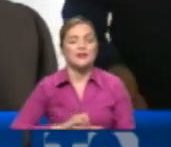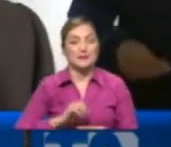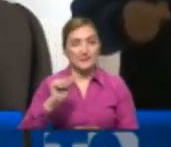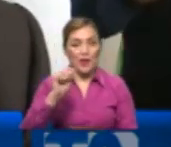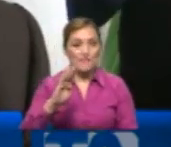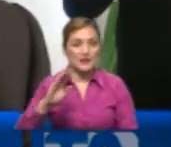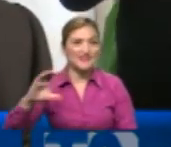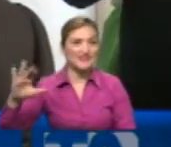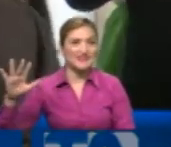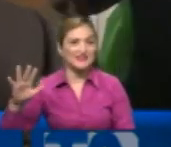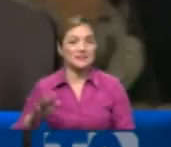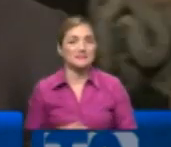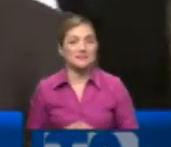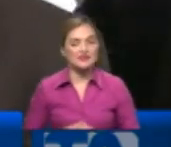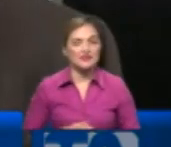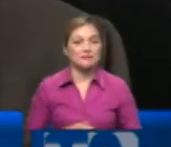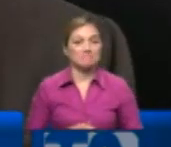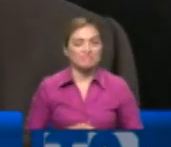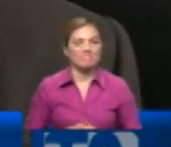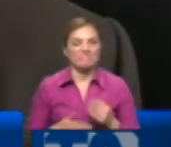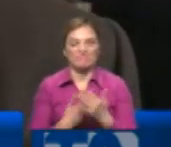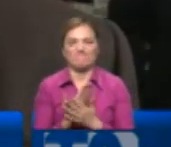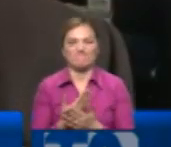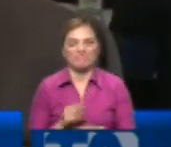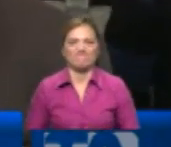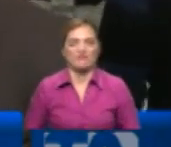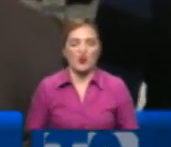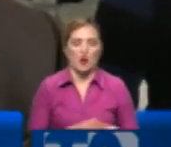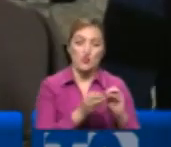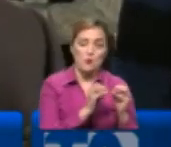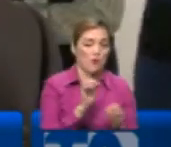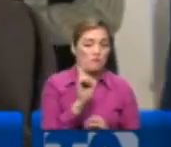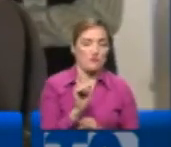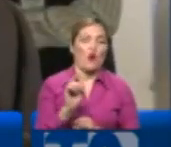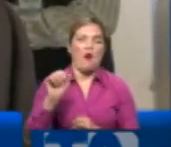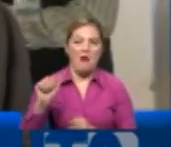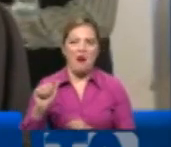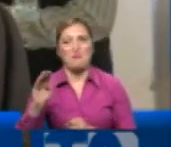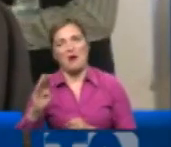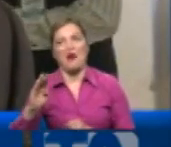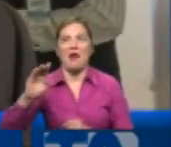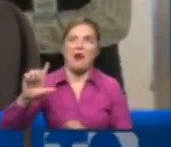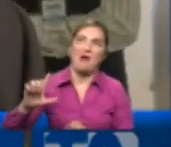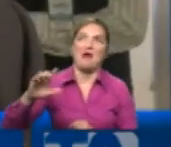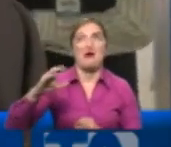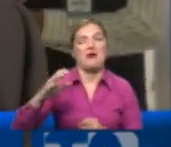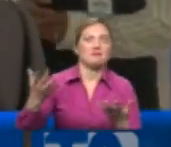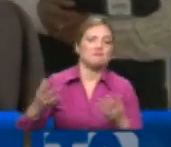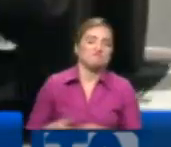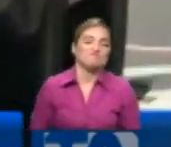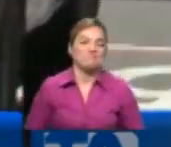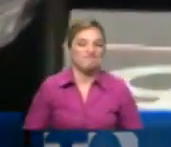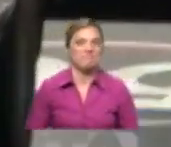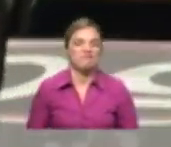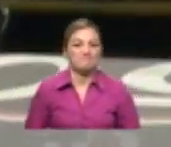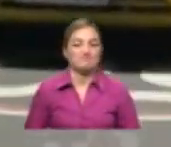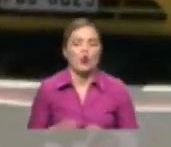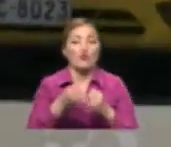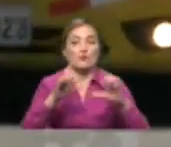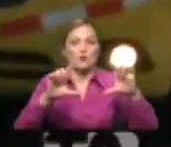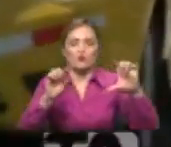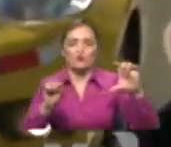últimos dígitos de la placa hay nueve hay nuevas placas en las motocicletas que el último dígito no es numérico sino alfabético hay otros